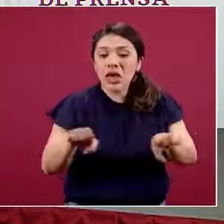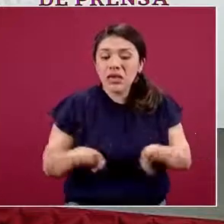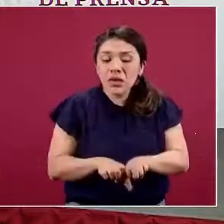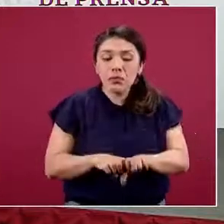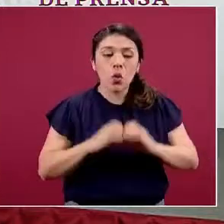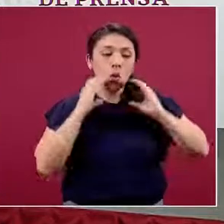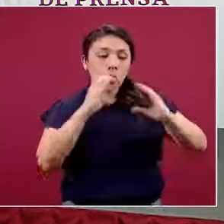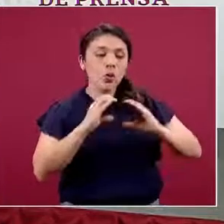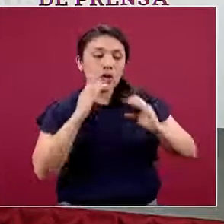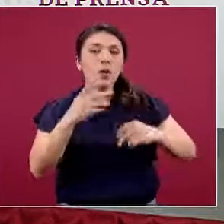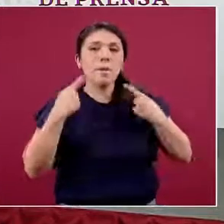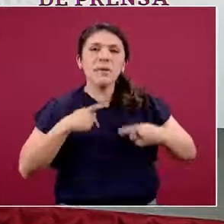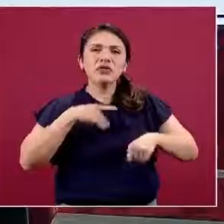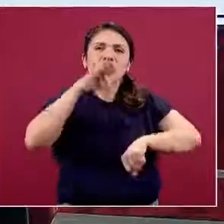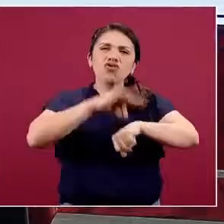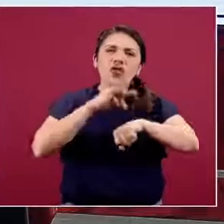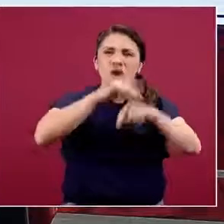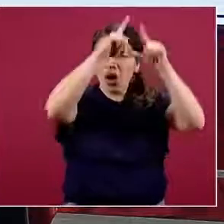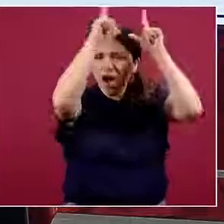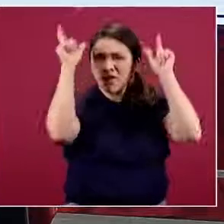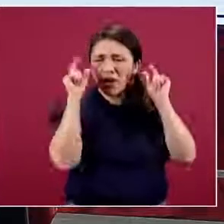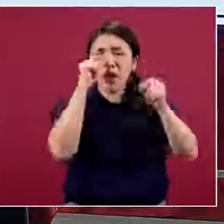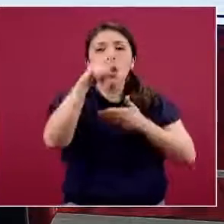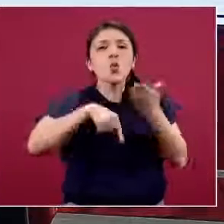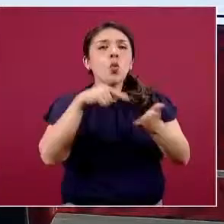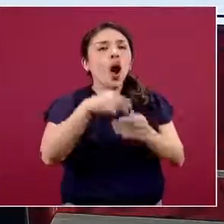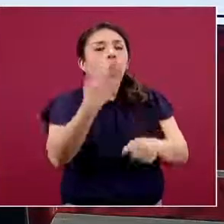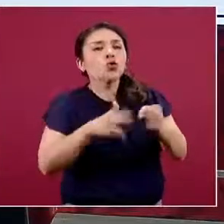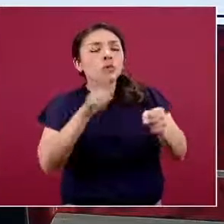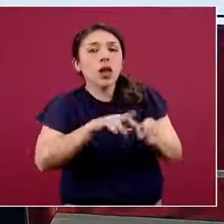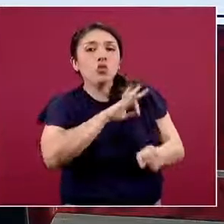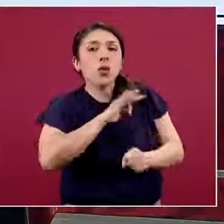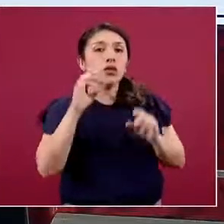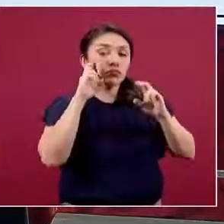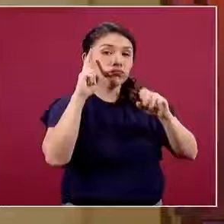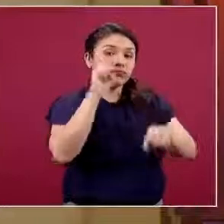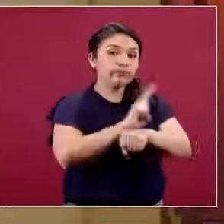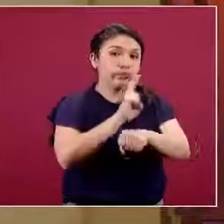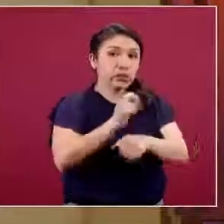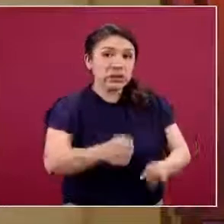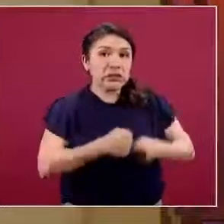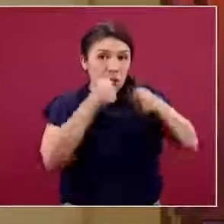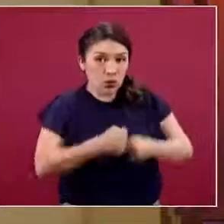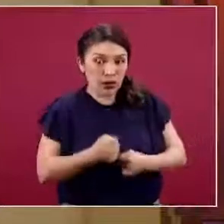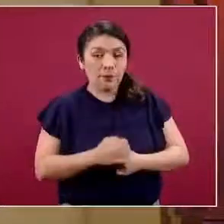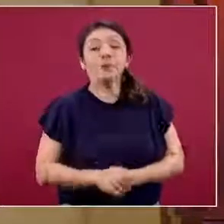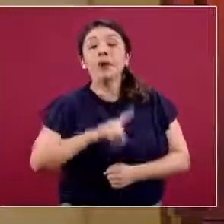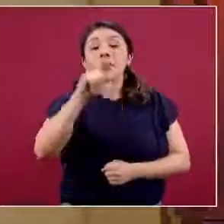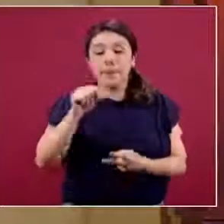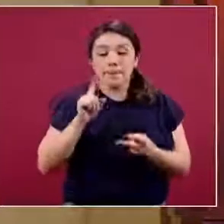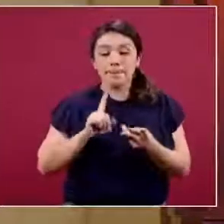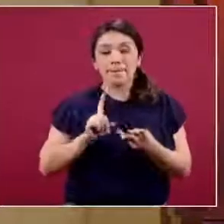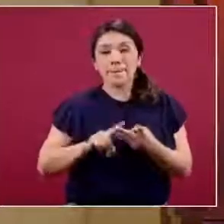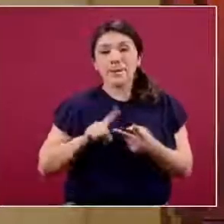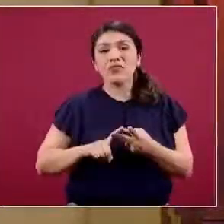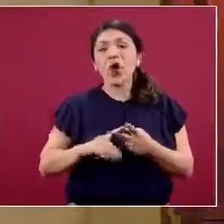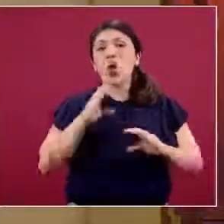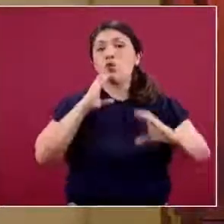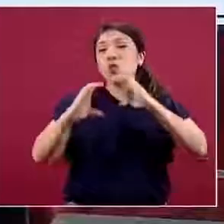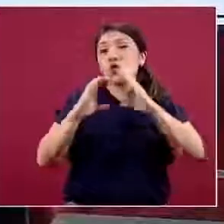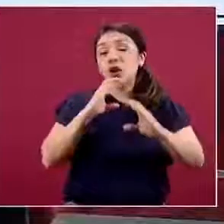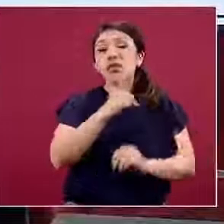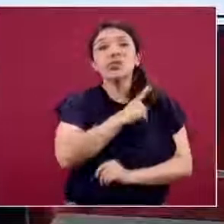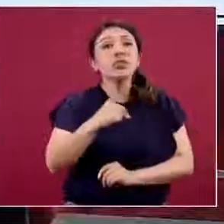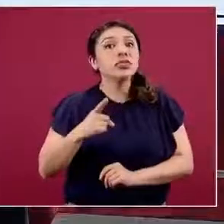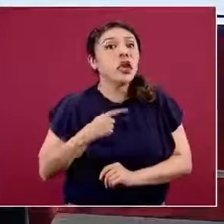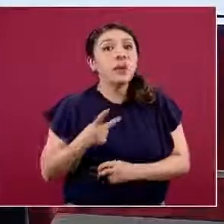personal de salud y de las instalaciones estratégicas de salud. Y luego entonces las comunicaciones y el flujo de información tienen que fluir